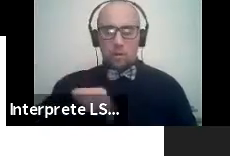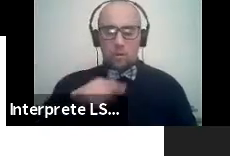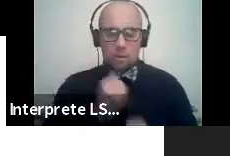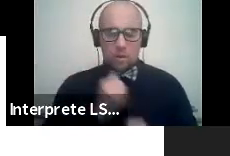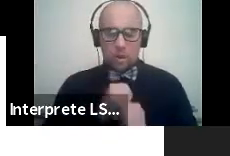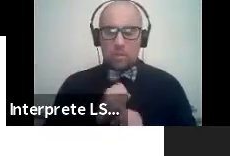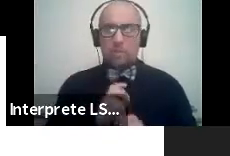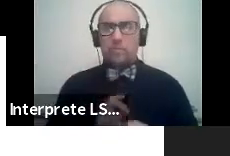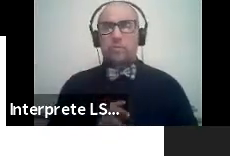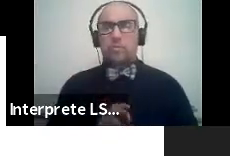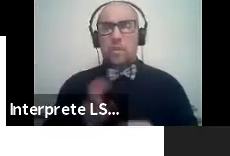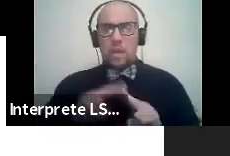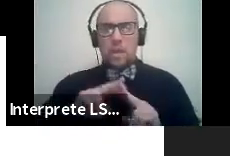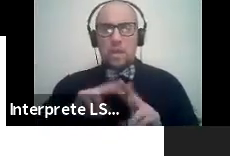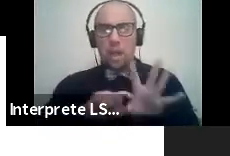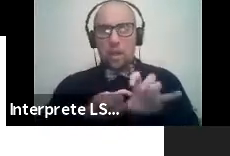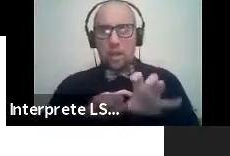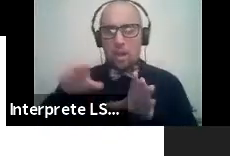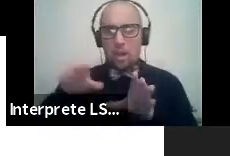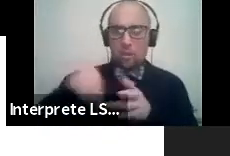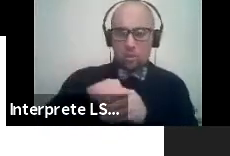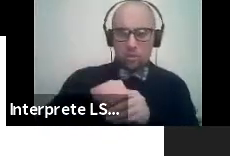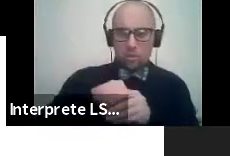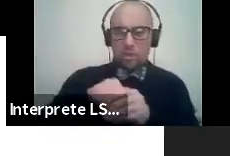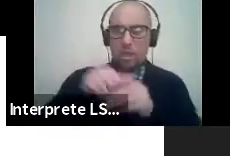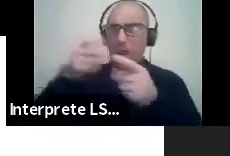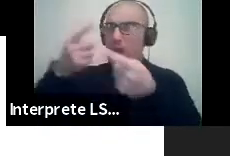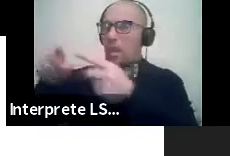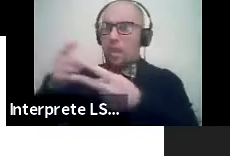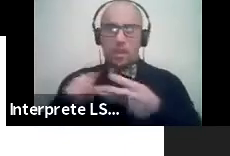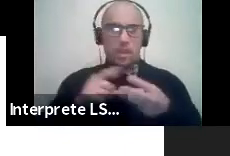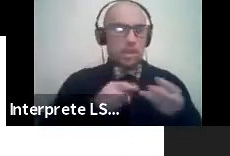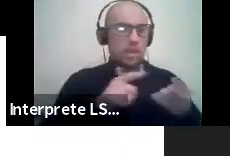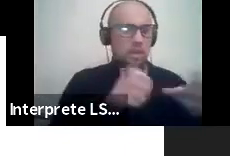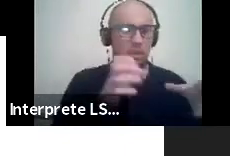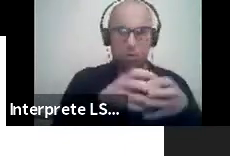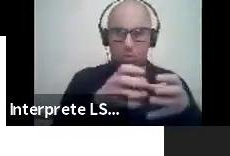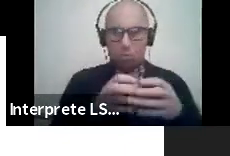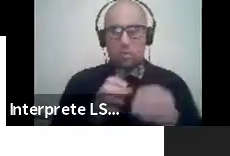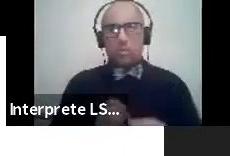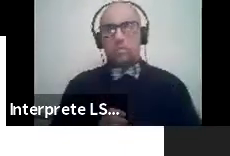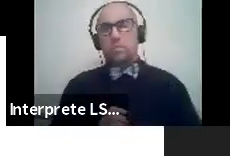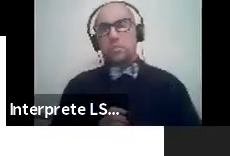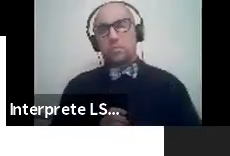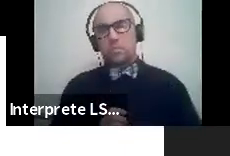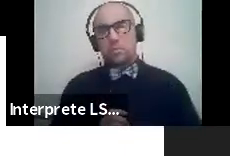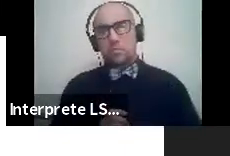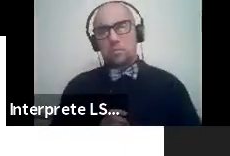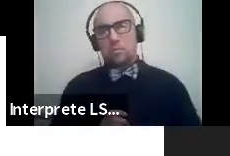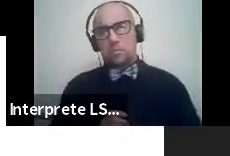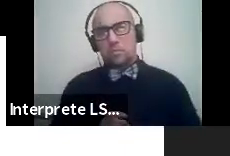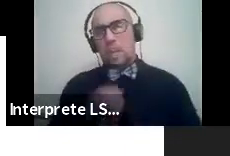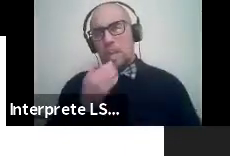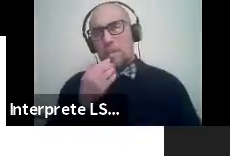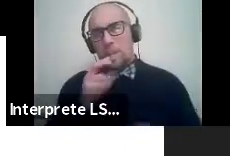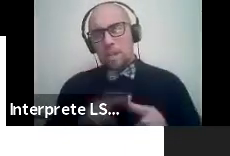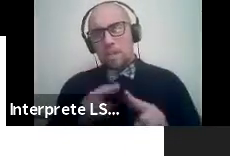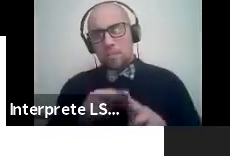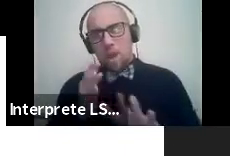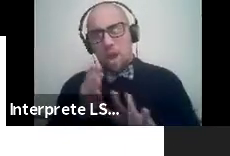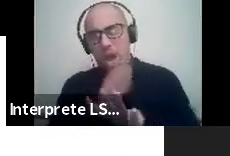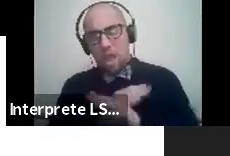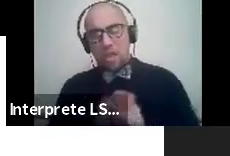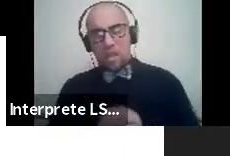desarrollo de tecnologías inclusivas en distintos grupos de la población Y así como habíamos creado